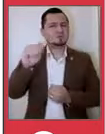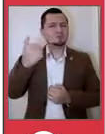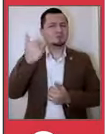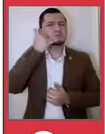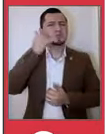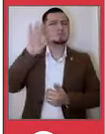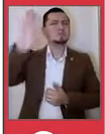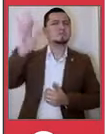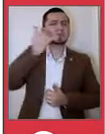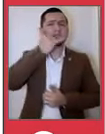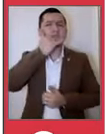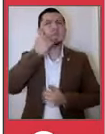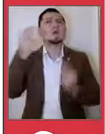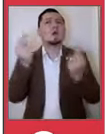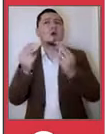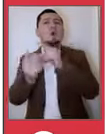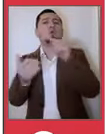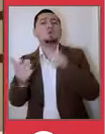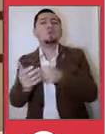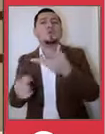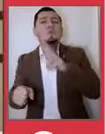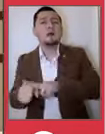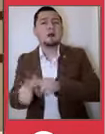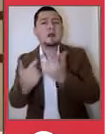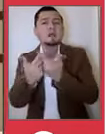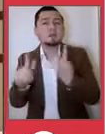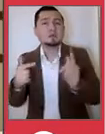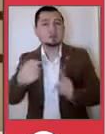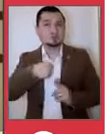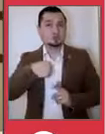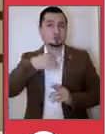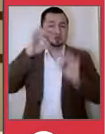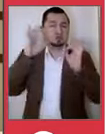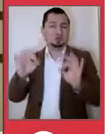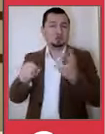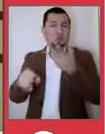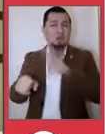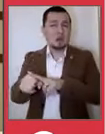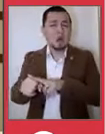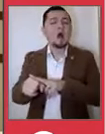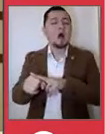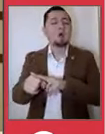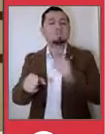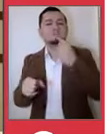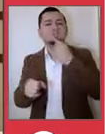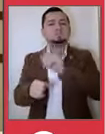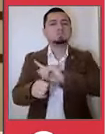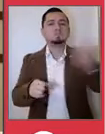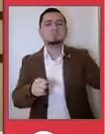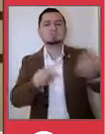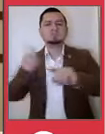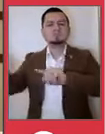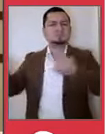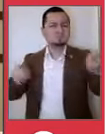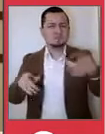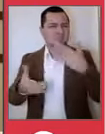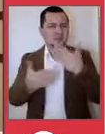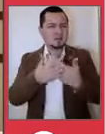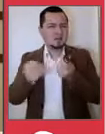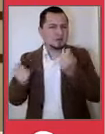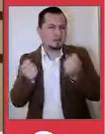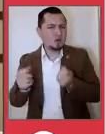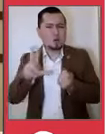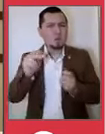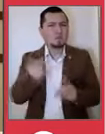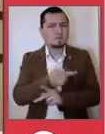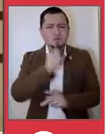tiene capacidad de reacción tenemos una enorme presión pero nos preparamos bien para enfrentar la circunstancia que estamos viviendo y por